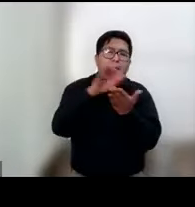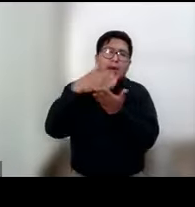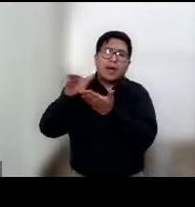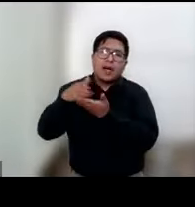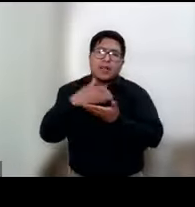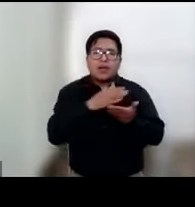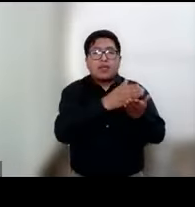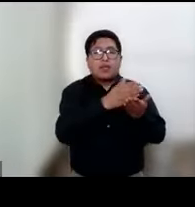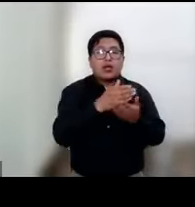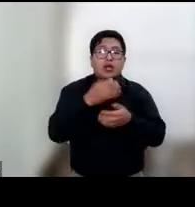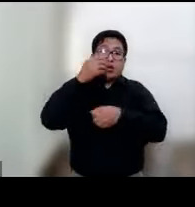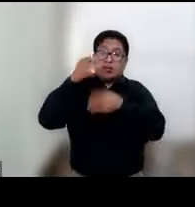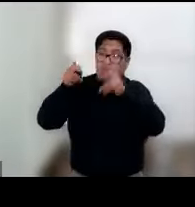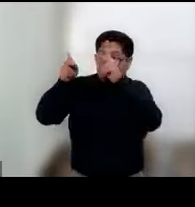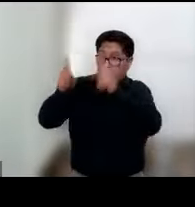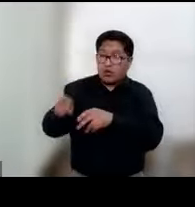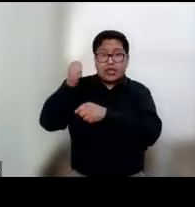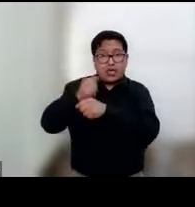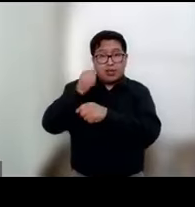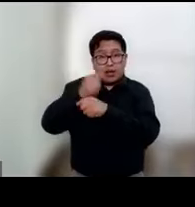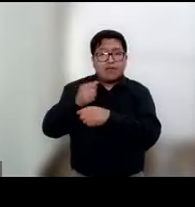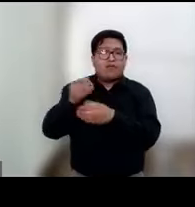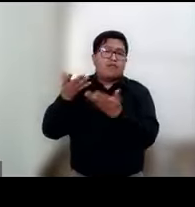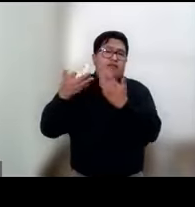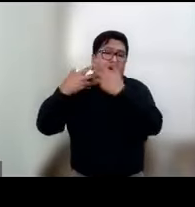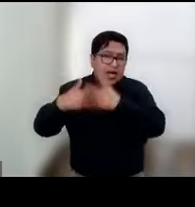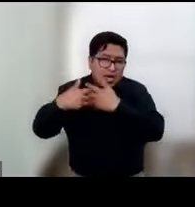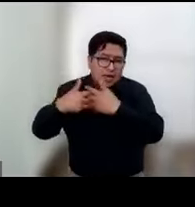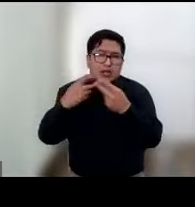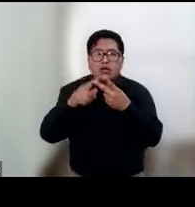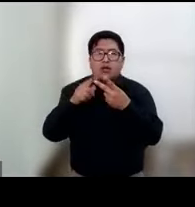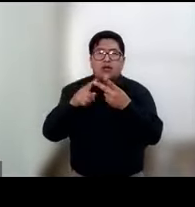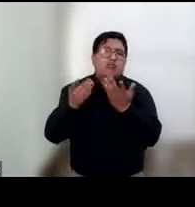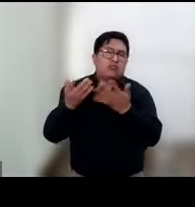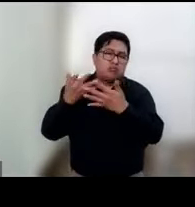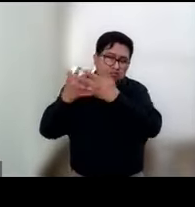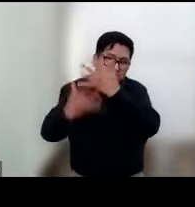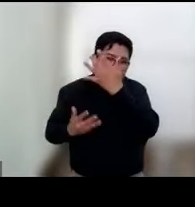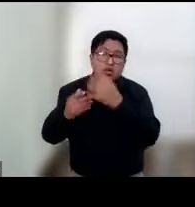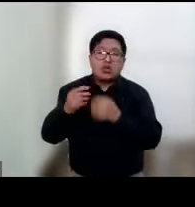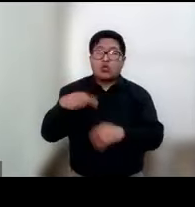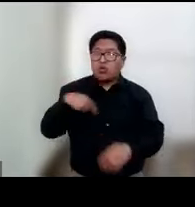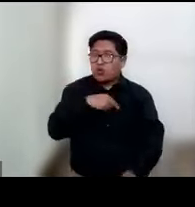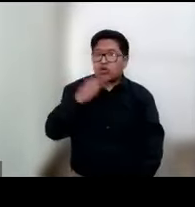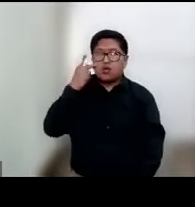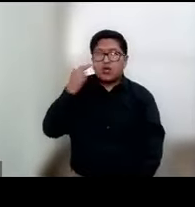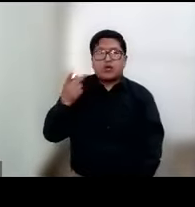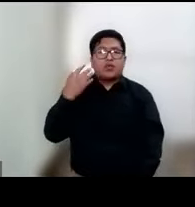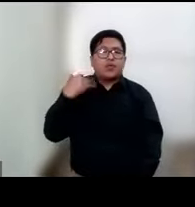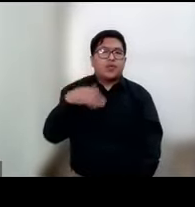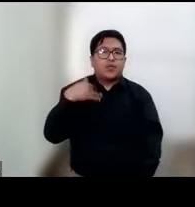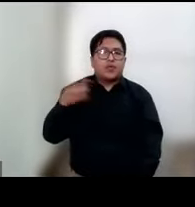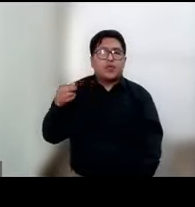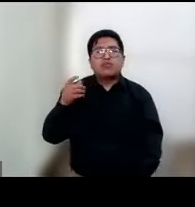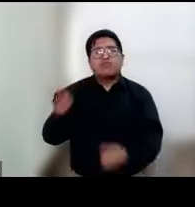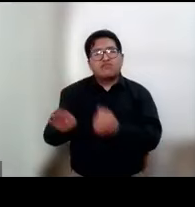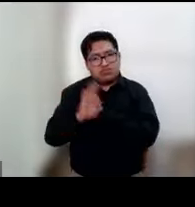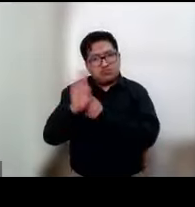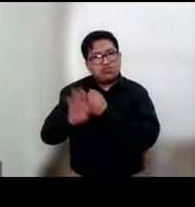trabajaban en fábricas en empresas en industrias privadas y que estamos luchando conjuntamente por que se haga justicia y la